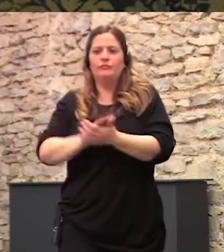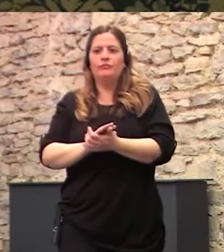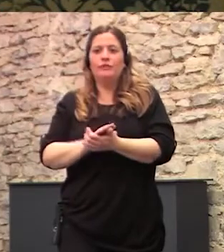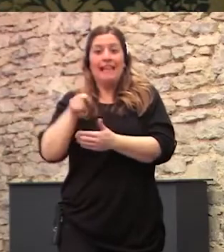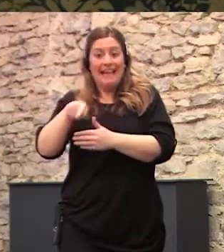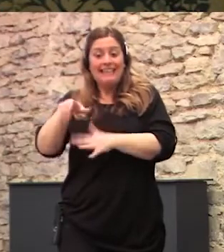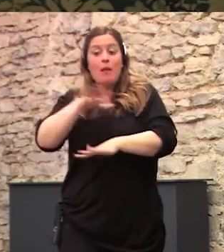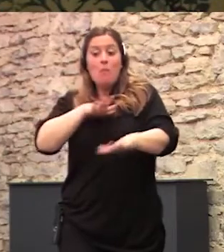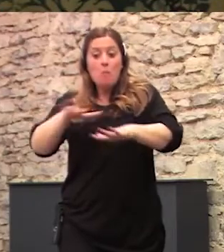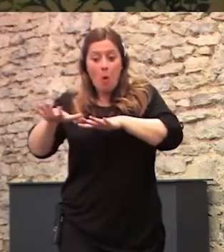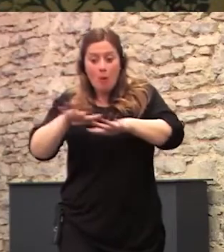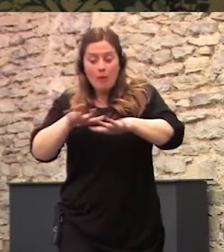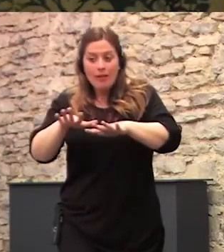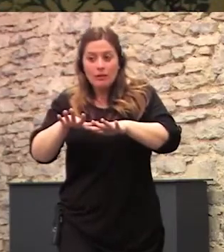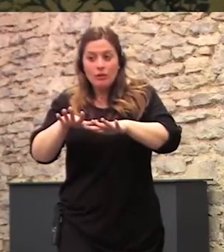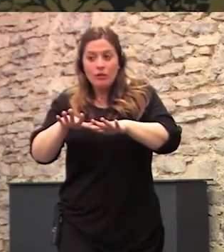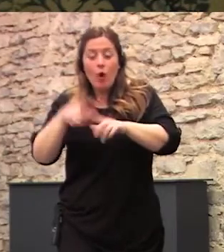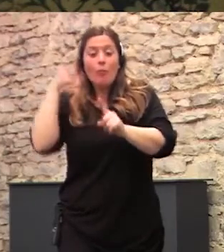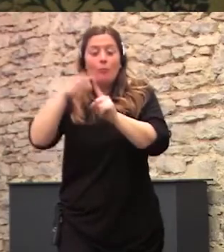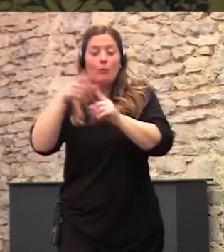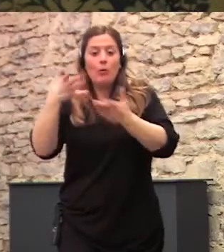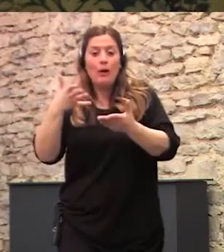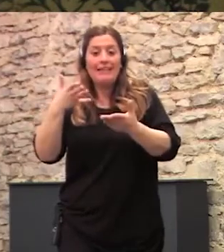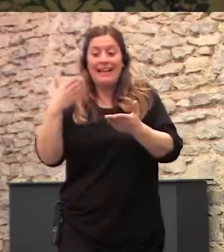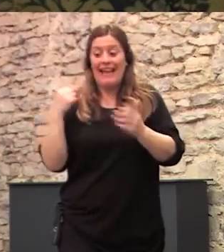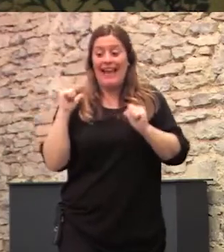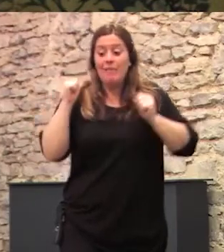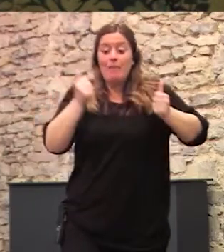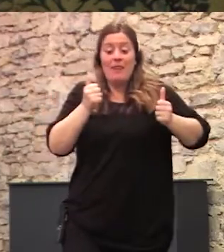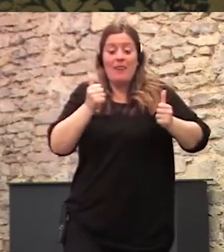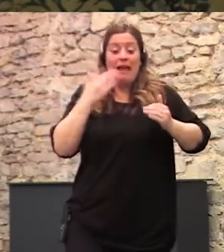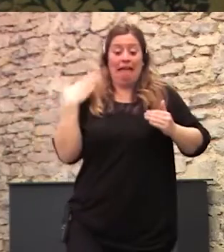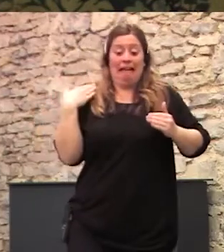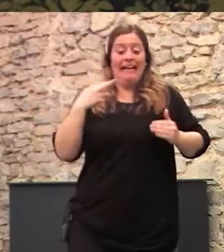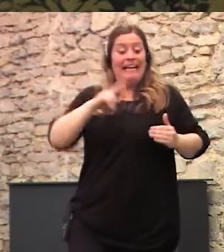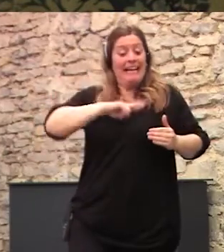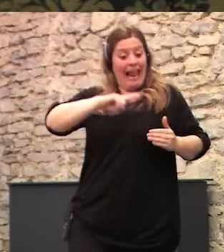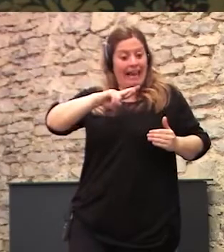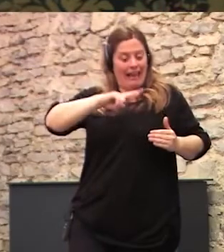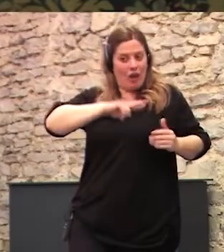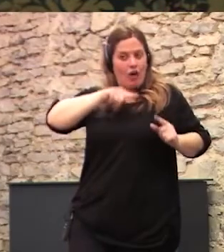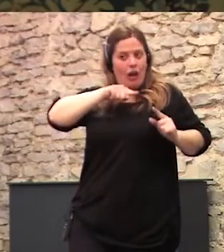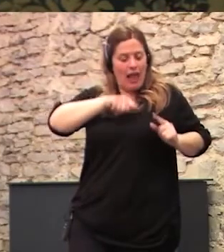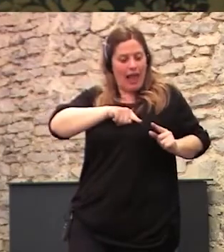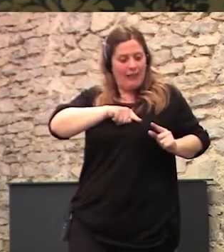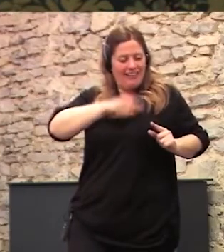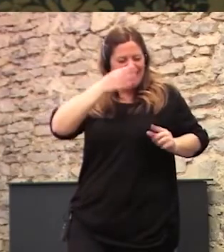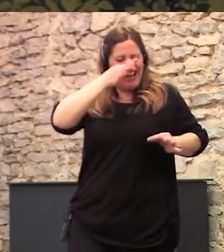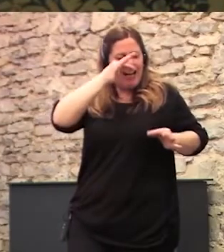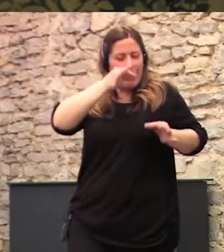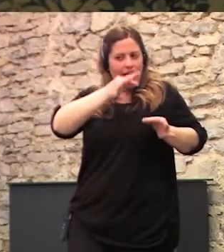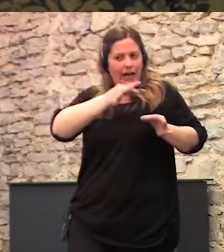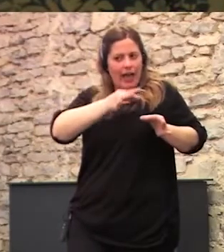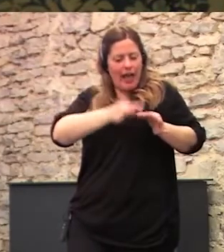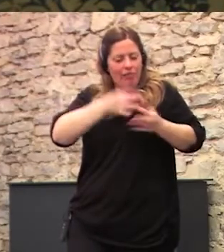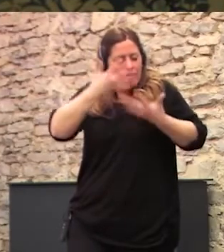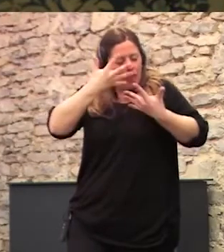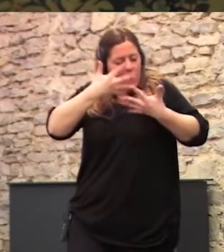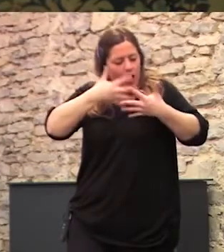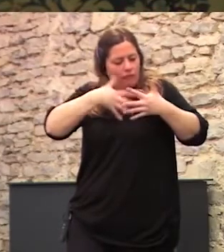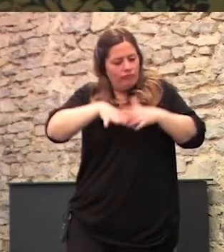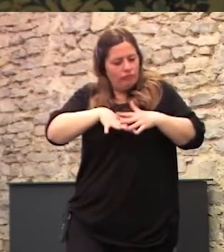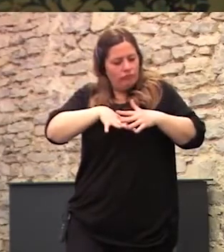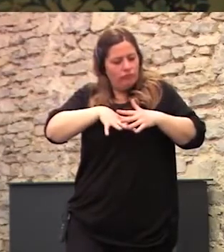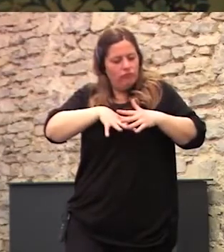que desde la propia religión dar la vuelta a esta creencia, ¿sí?, tan arraigada de la dominación y